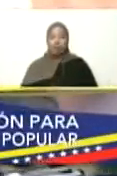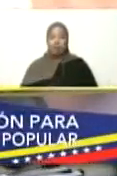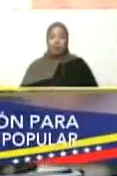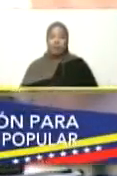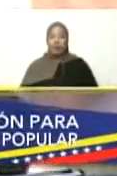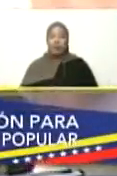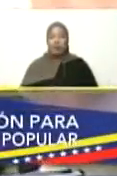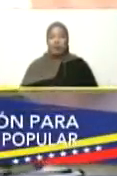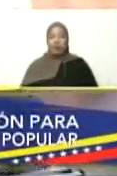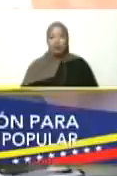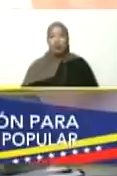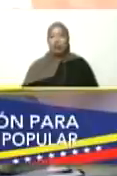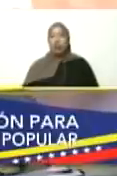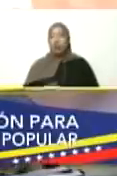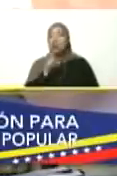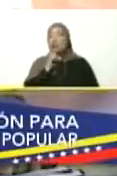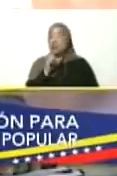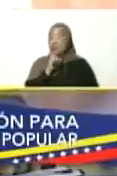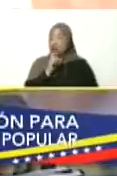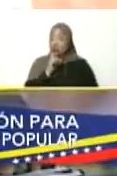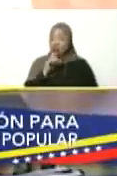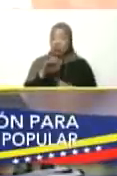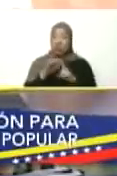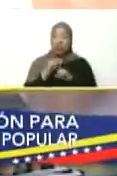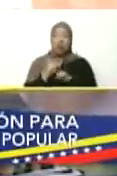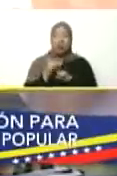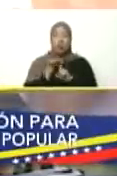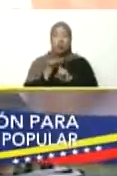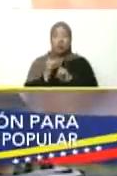Bueno, que le hemos pasado ruda, pues.